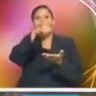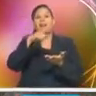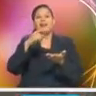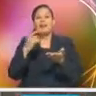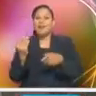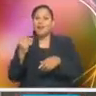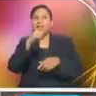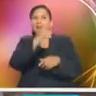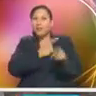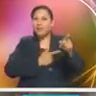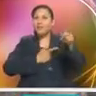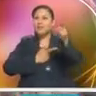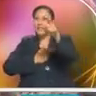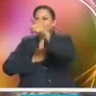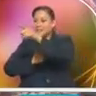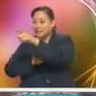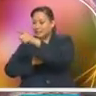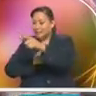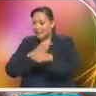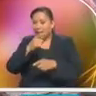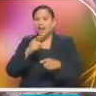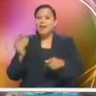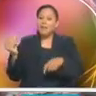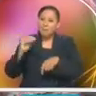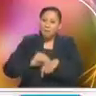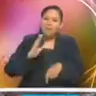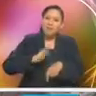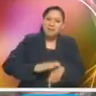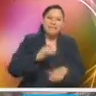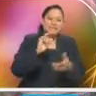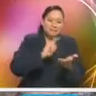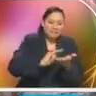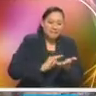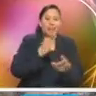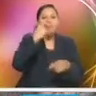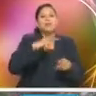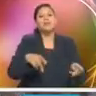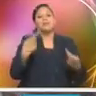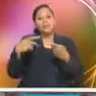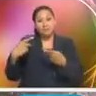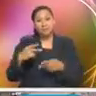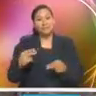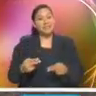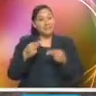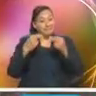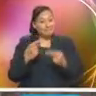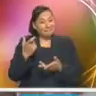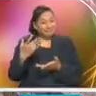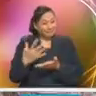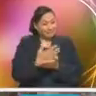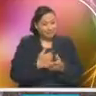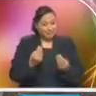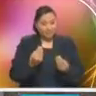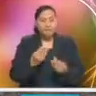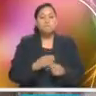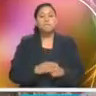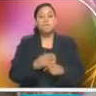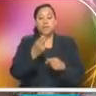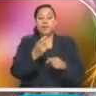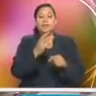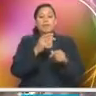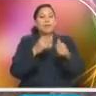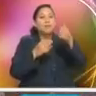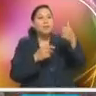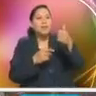vez vayan sacando al mercado más cosas. Entonces, como verán, esta extracción de